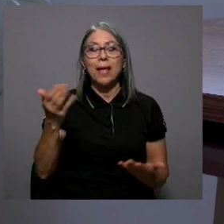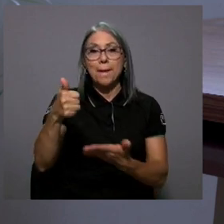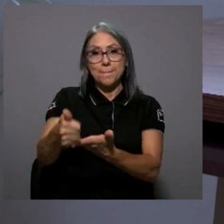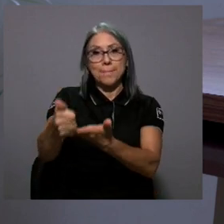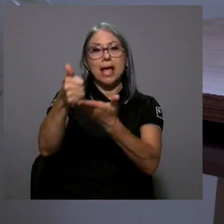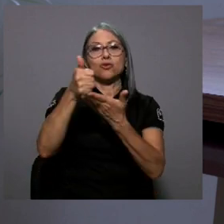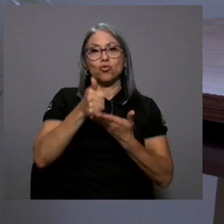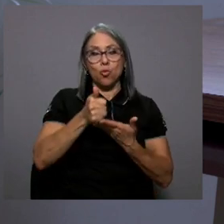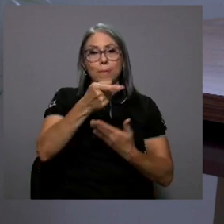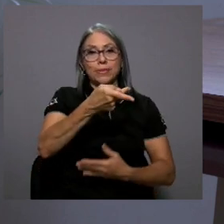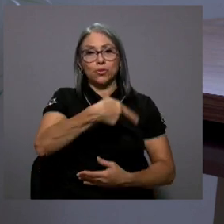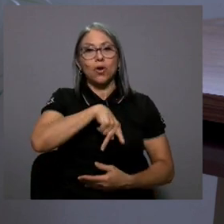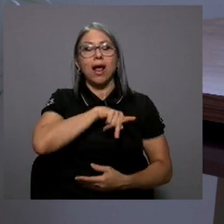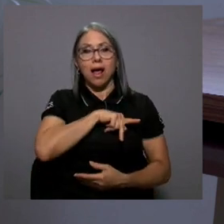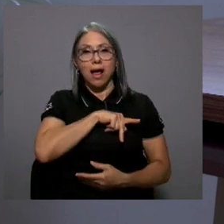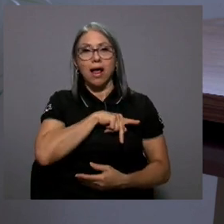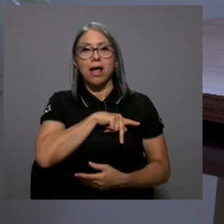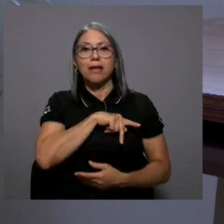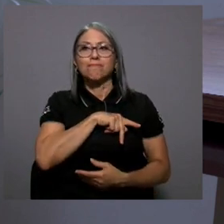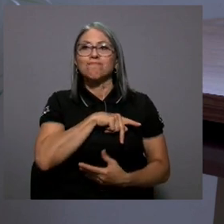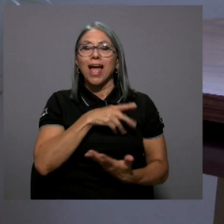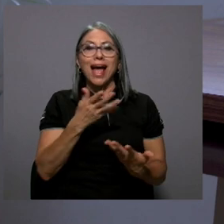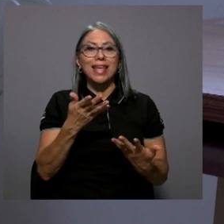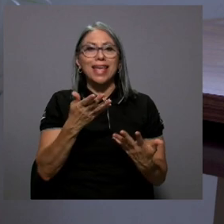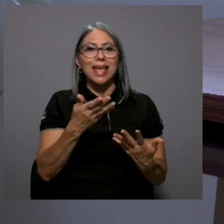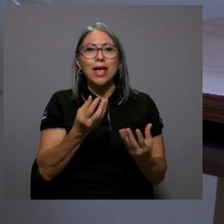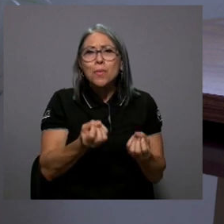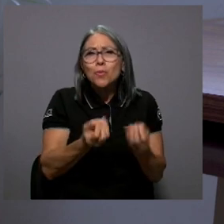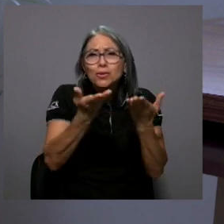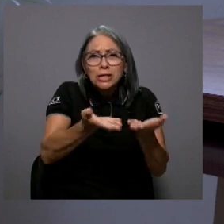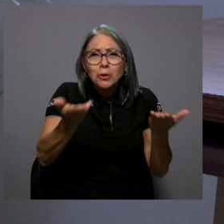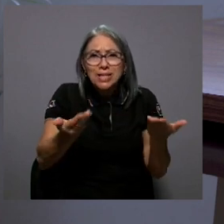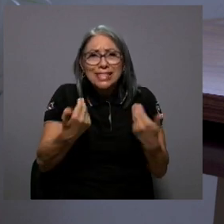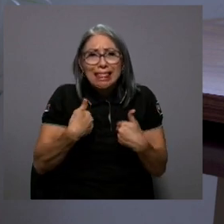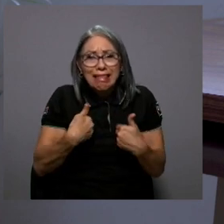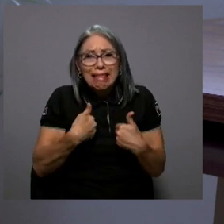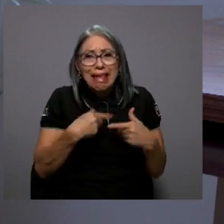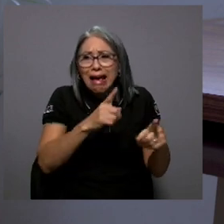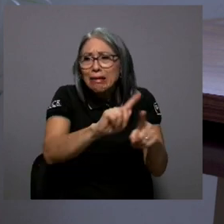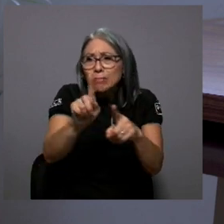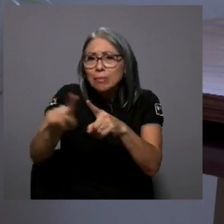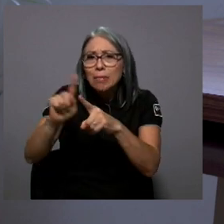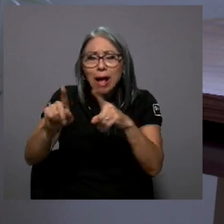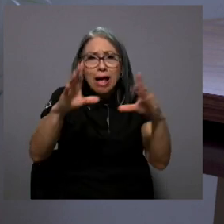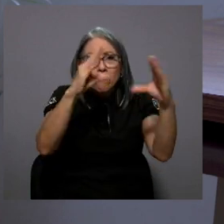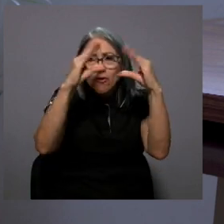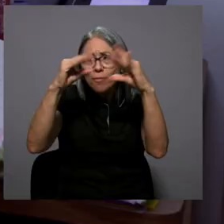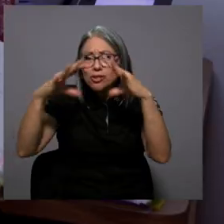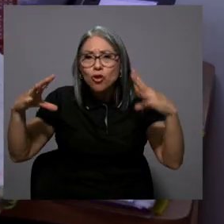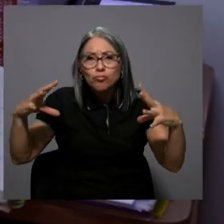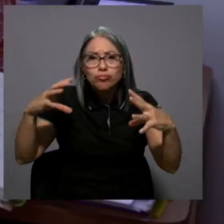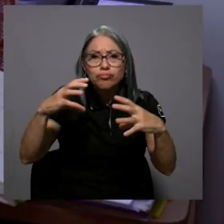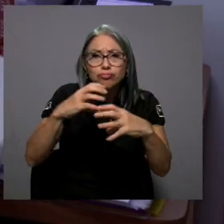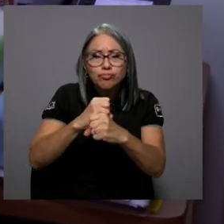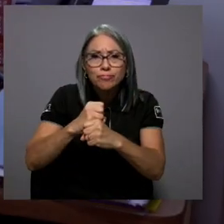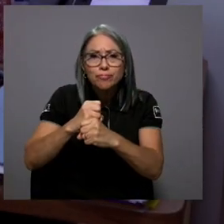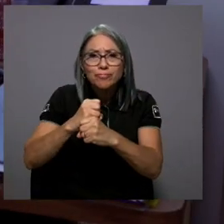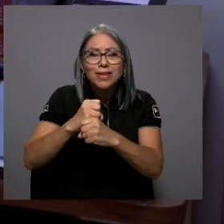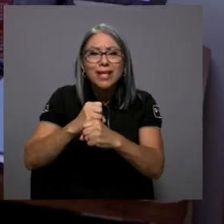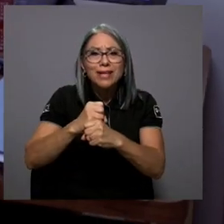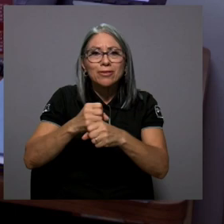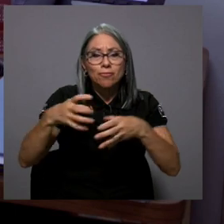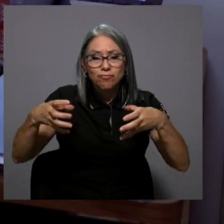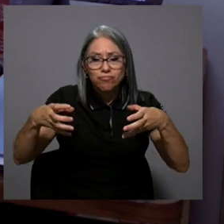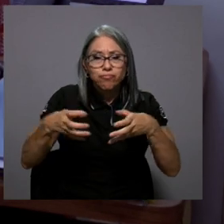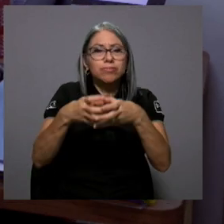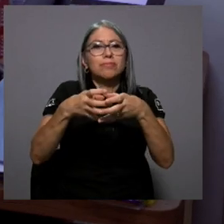me ayudó personalmente como a juntar varias cosas que estaban por ahí dispersas y que las